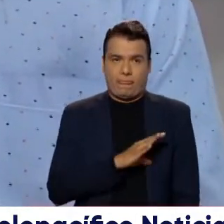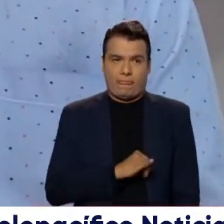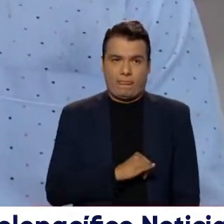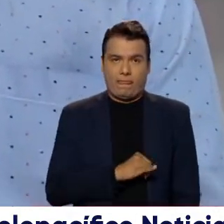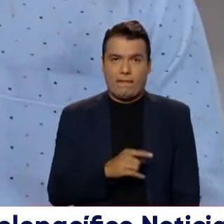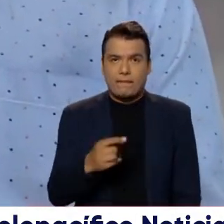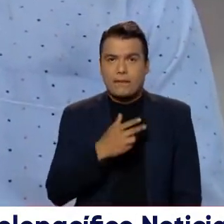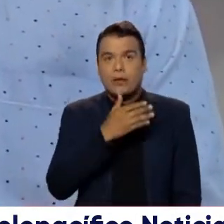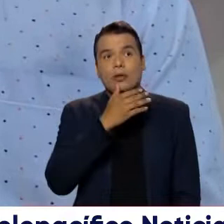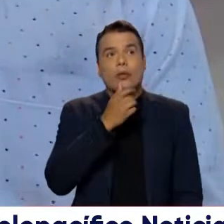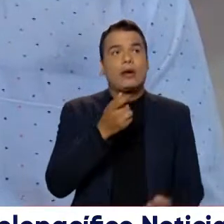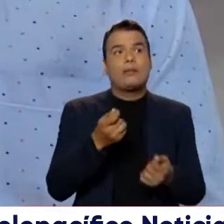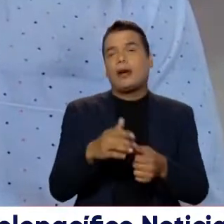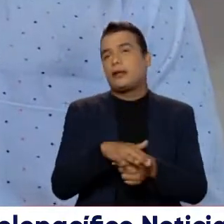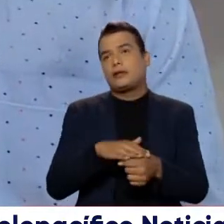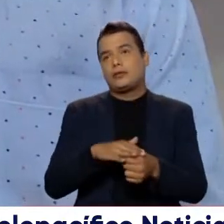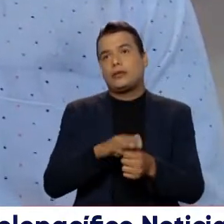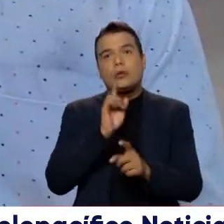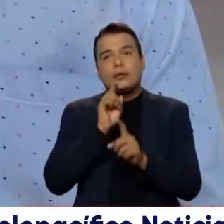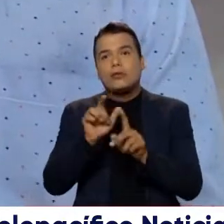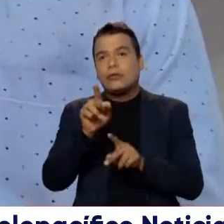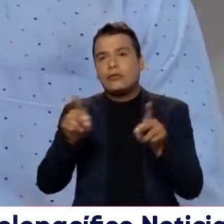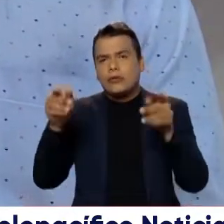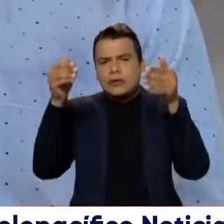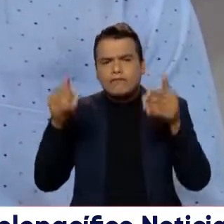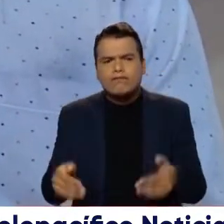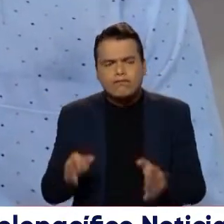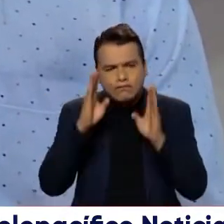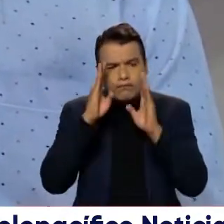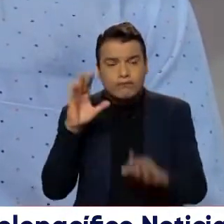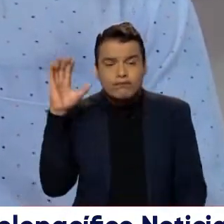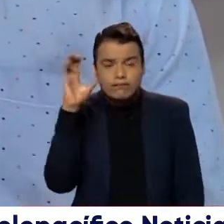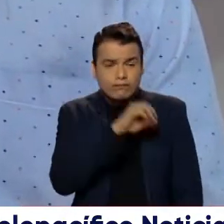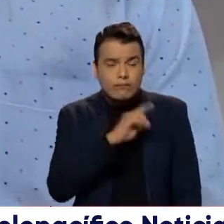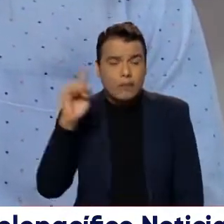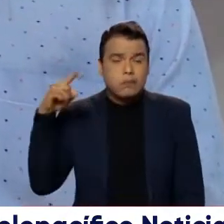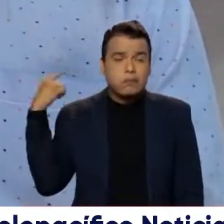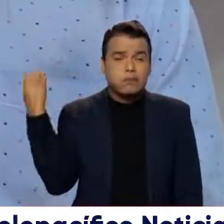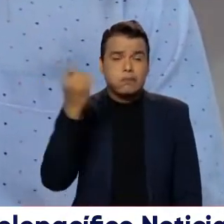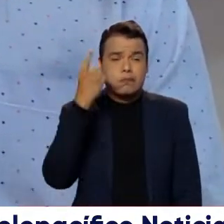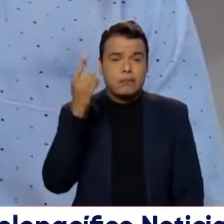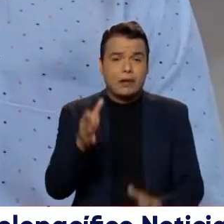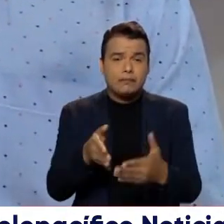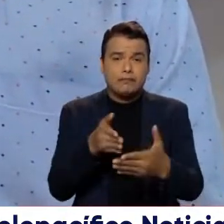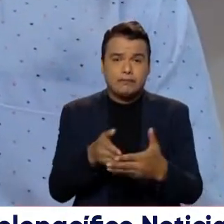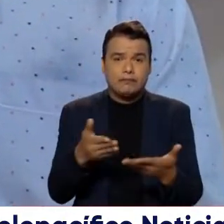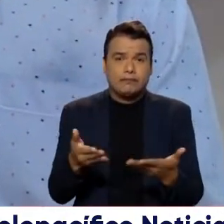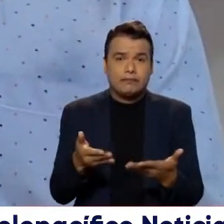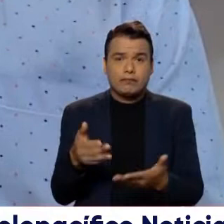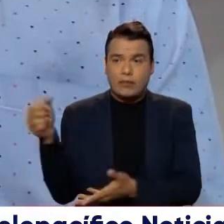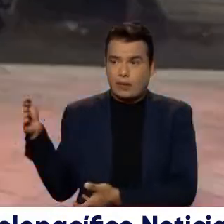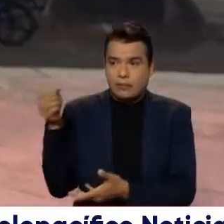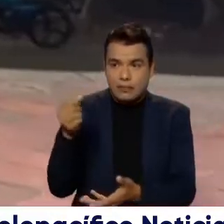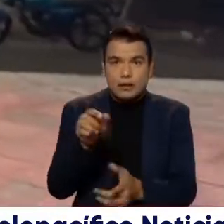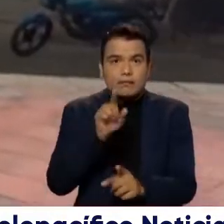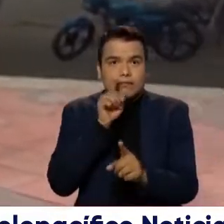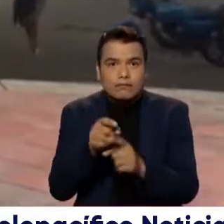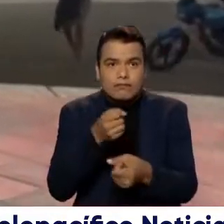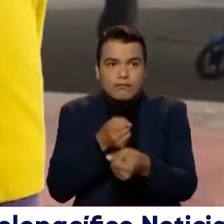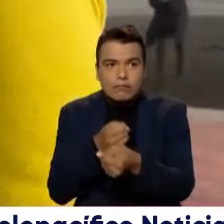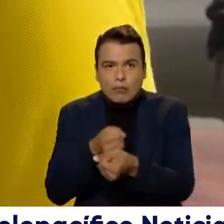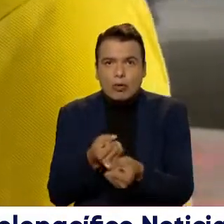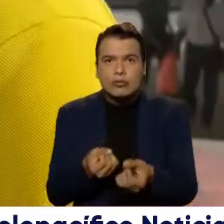Cali, pues ahí ya evidencia que hay una limitación y que hay una falta de recursos y oportunidades.